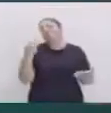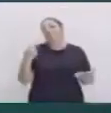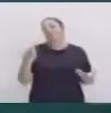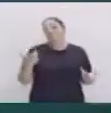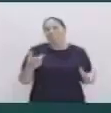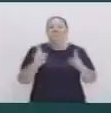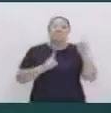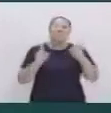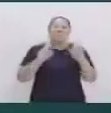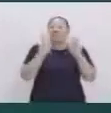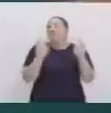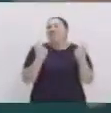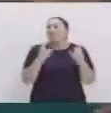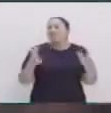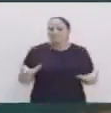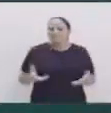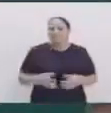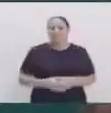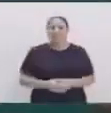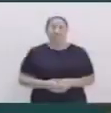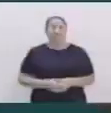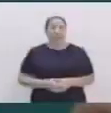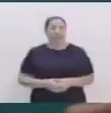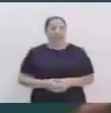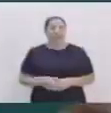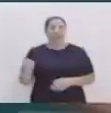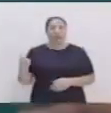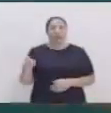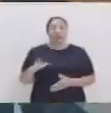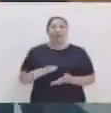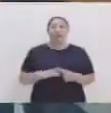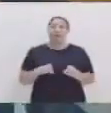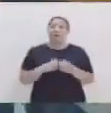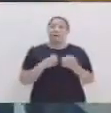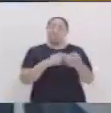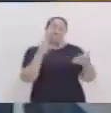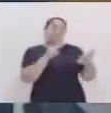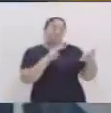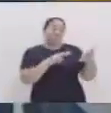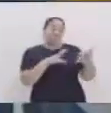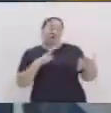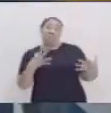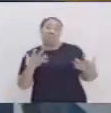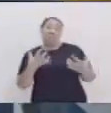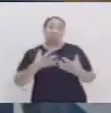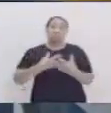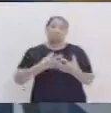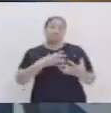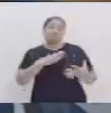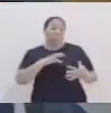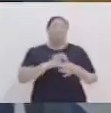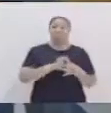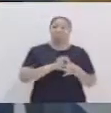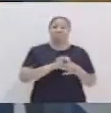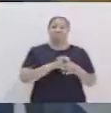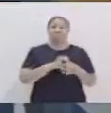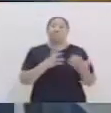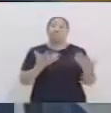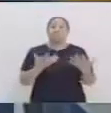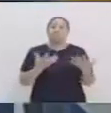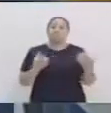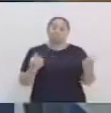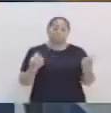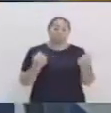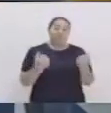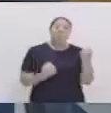Pues la ilustración en este caso pues también es algo complementario, ¿verdad? Que nos va a alimentar la lectura en este caso